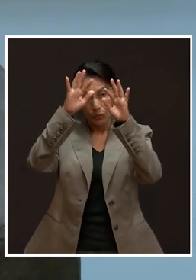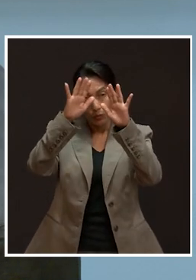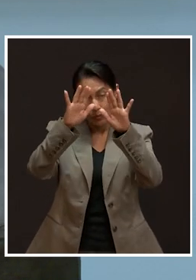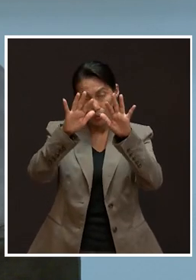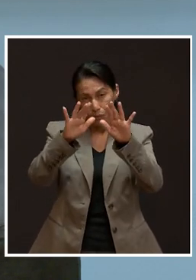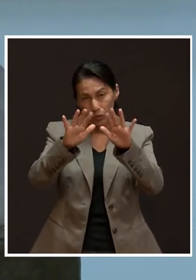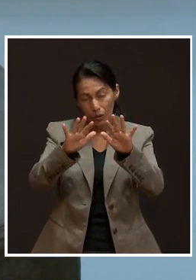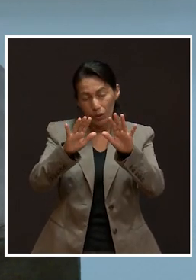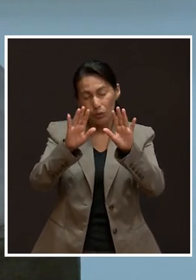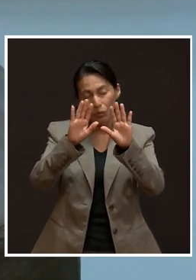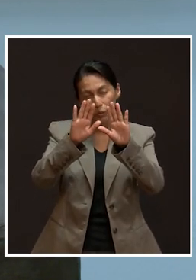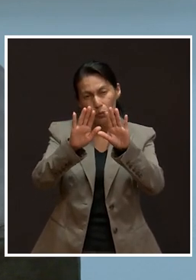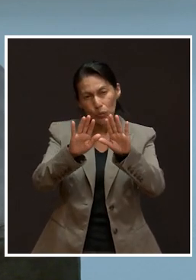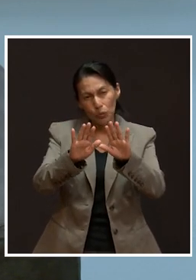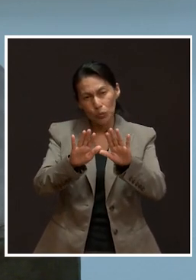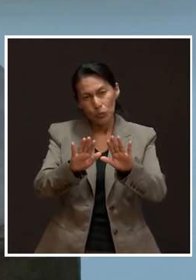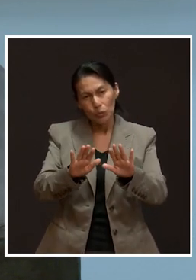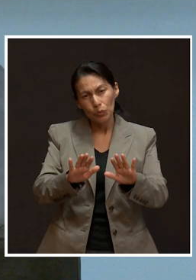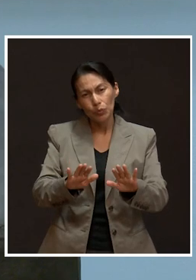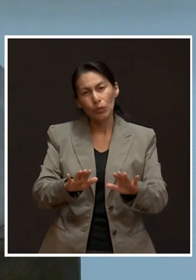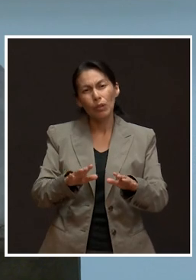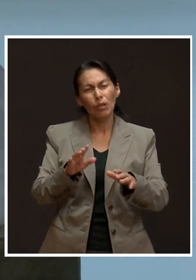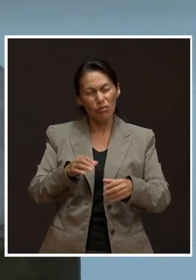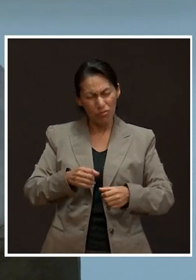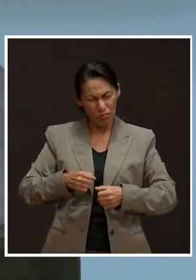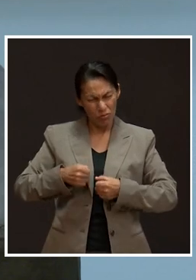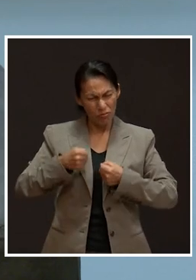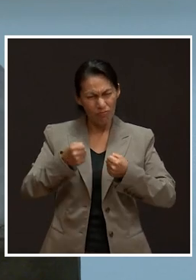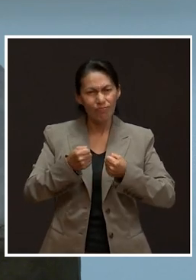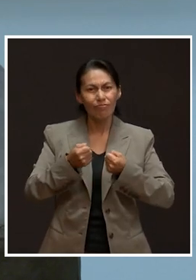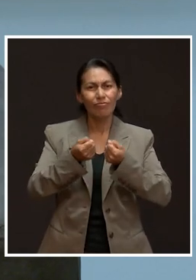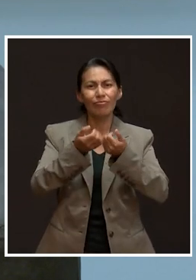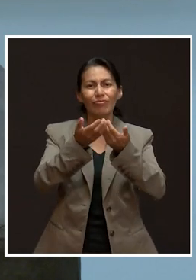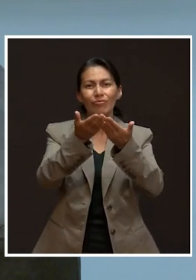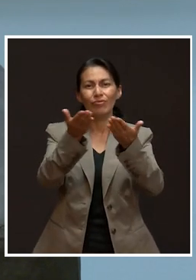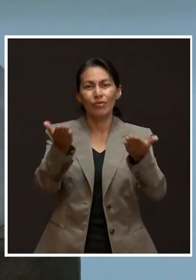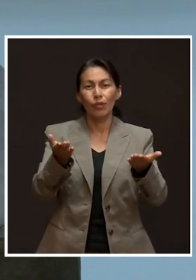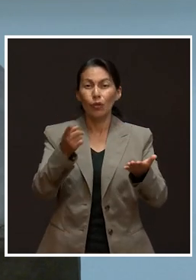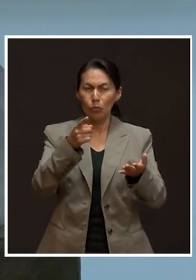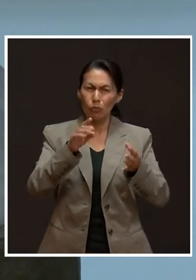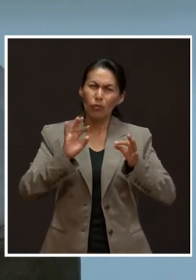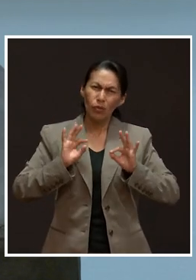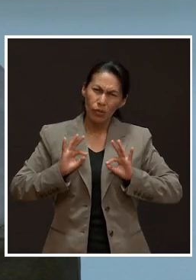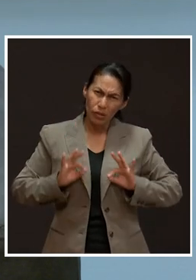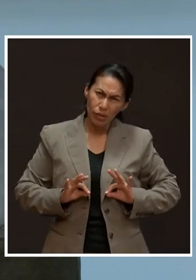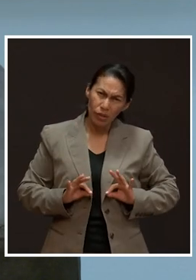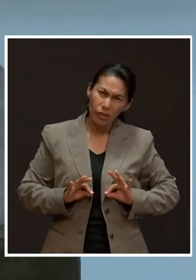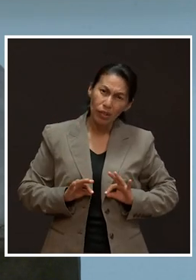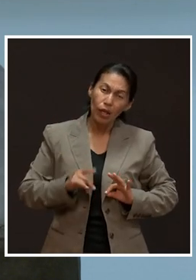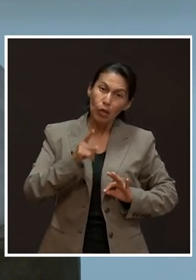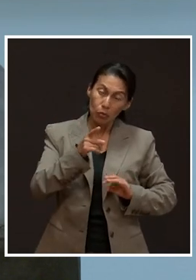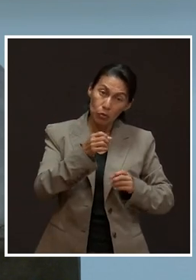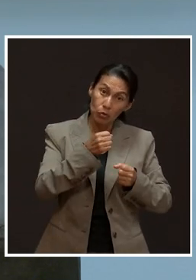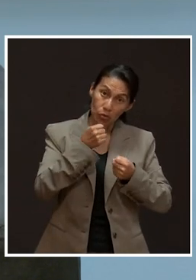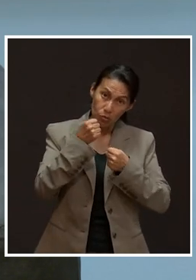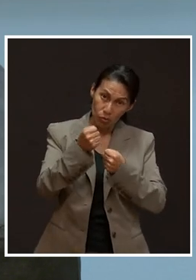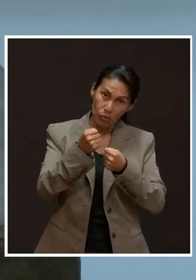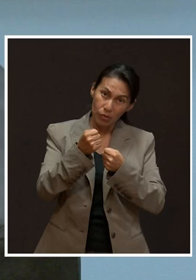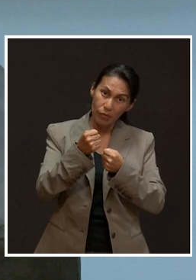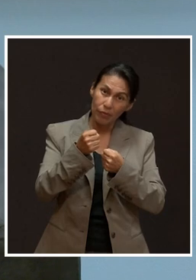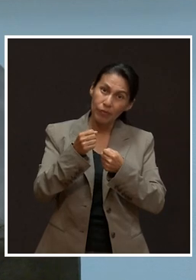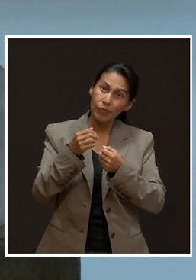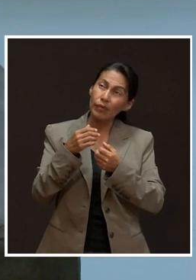si entiendo, entonces, necesitamos orar por consuelo y Dios pueda fortalecerte. Tú